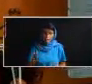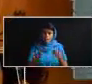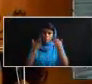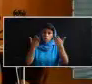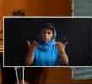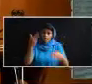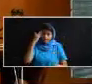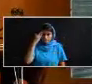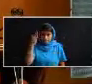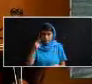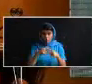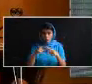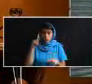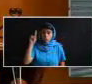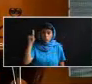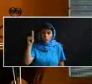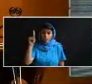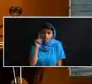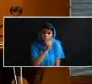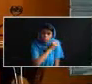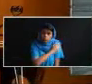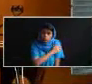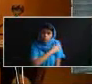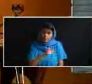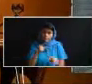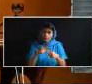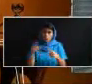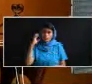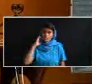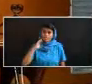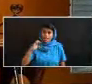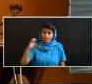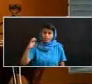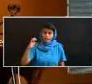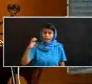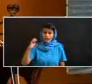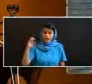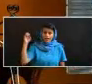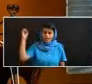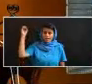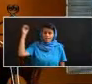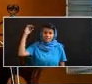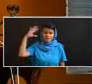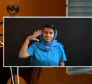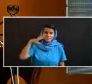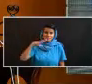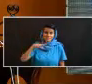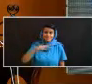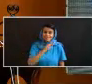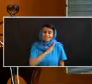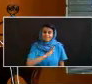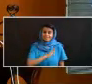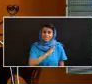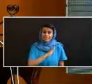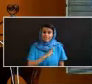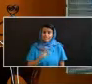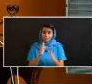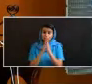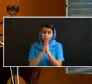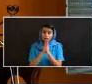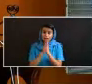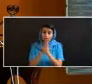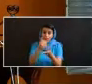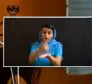tu misericordia, por tu infinita bondad en medio de nosotros, Señor. Te ruego que me ayudes